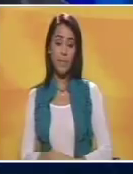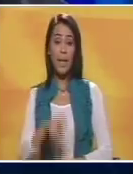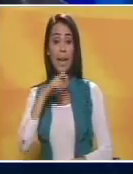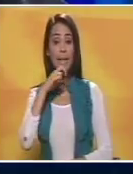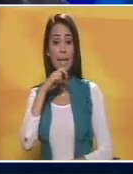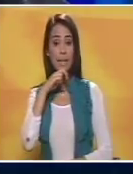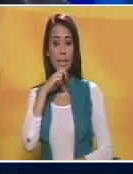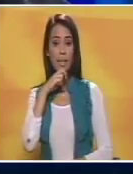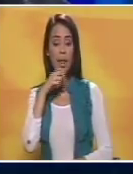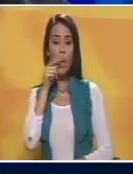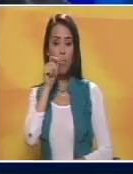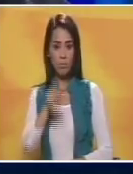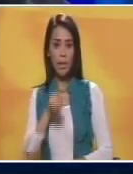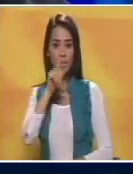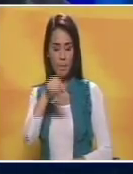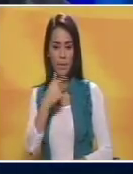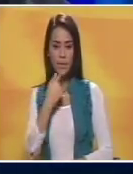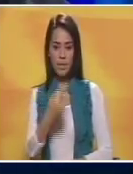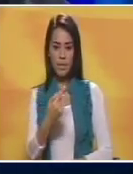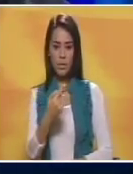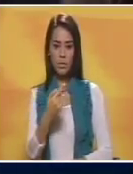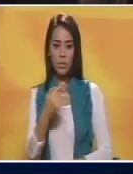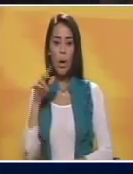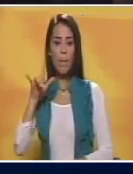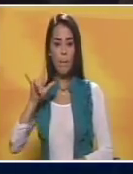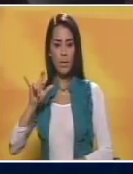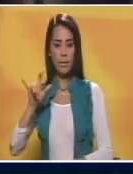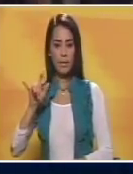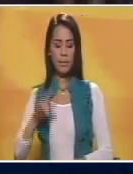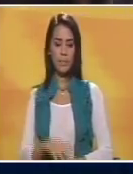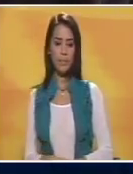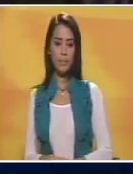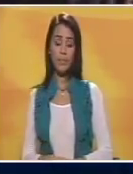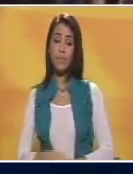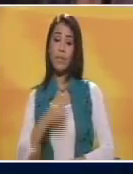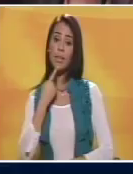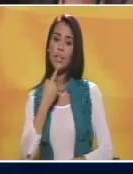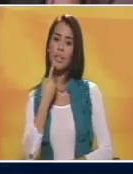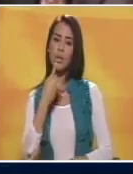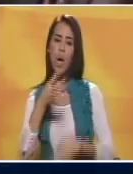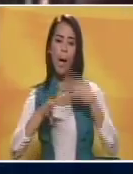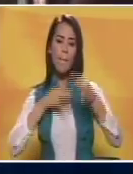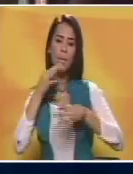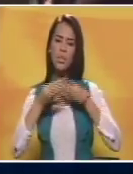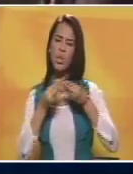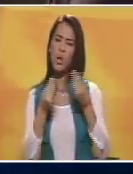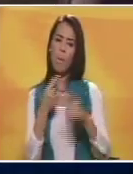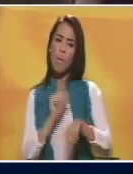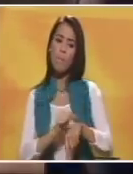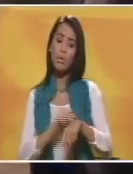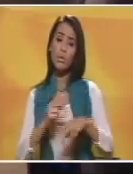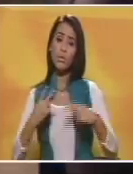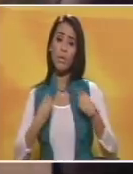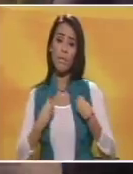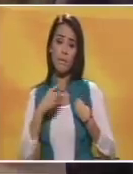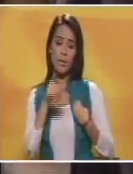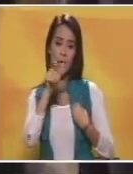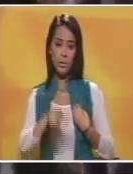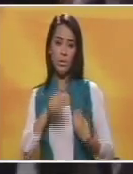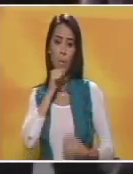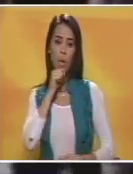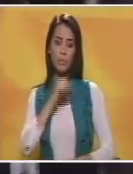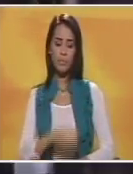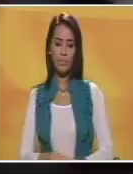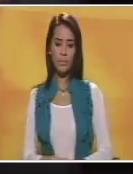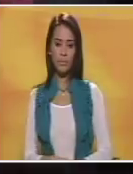Joe Paris Jackson también se pronunció por la misma red social y relató cómo fueron los últimos minutos de vida de su abuelo.